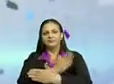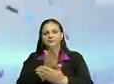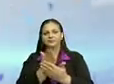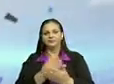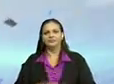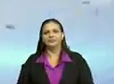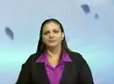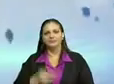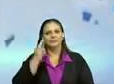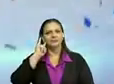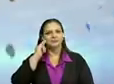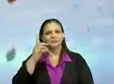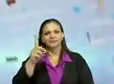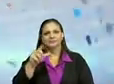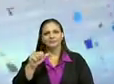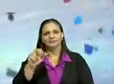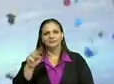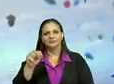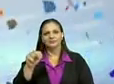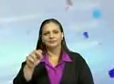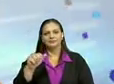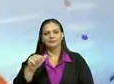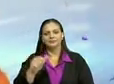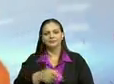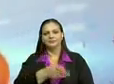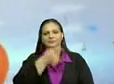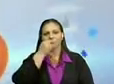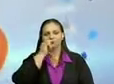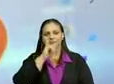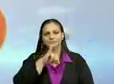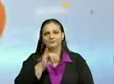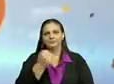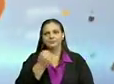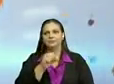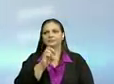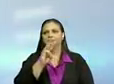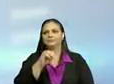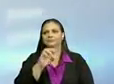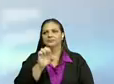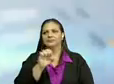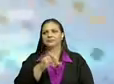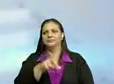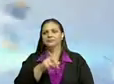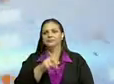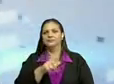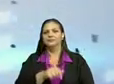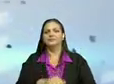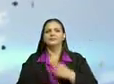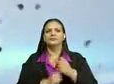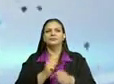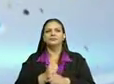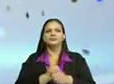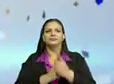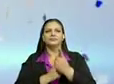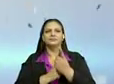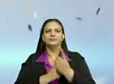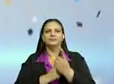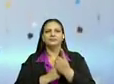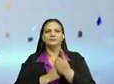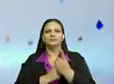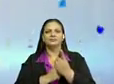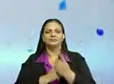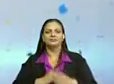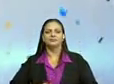lindo. Danita Ismael, felicidades. Son dos criaturas que llevan el futuro de la patria bajo el brazo. Dos angelitos.